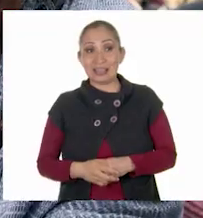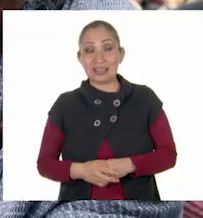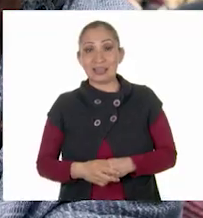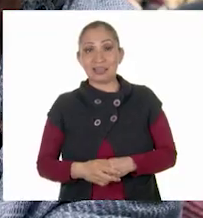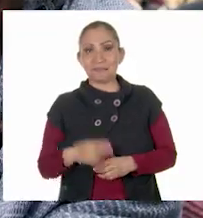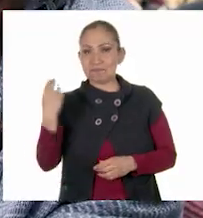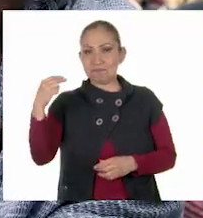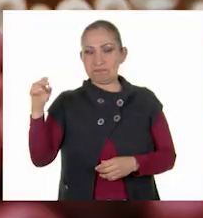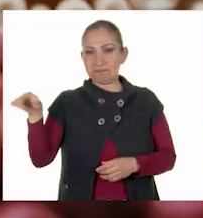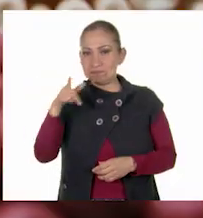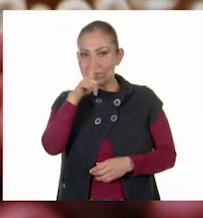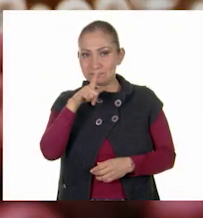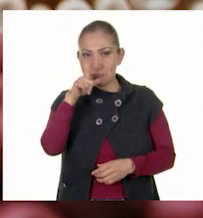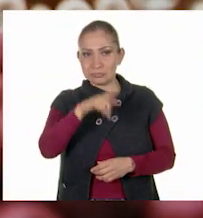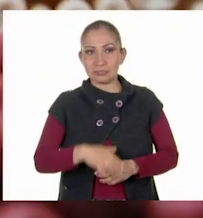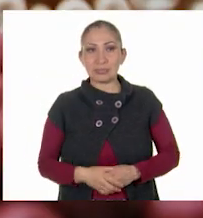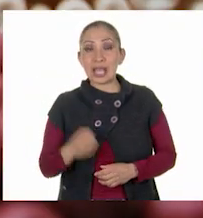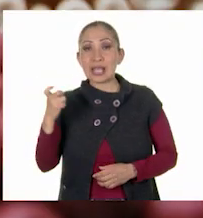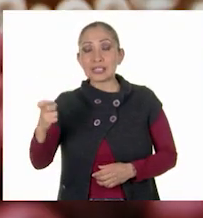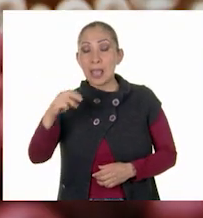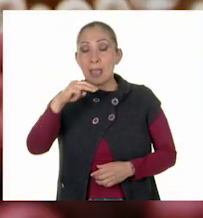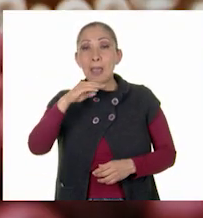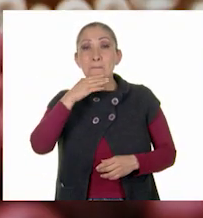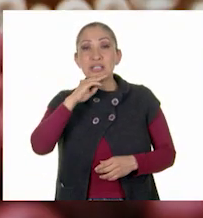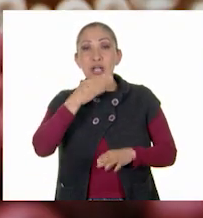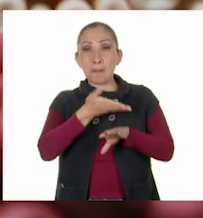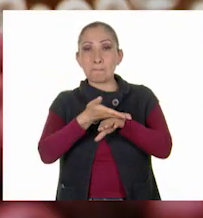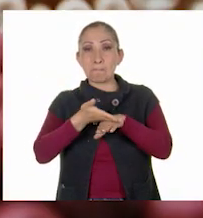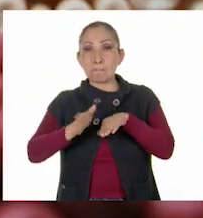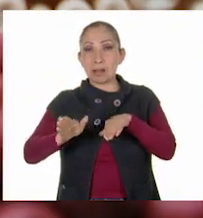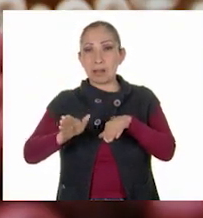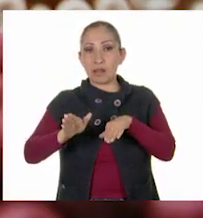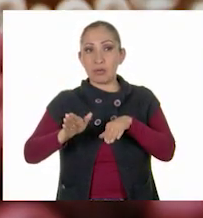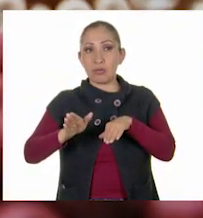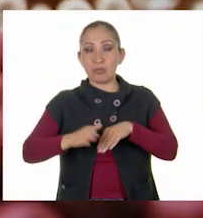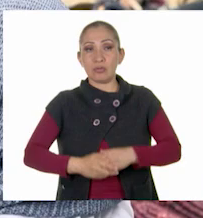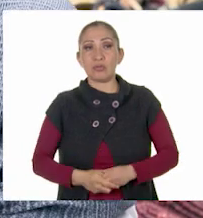Ashkata es mazorca blanca.